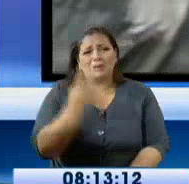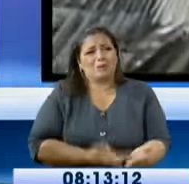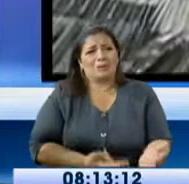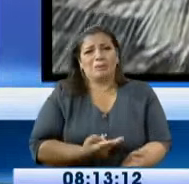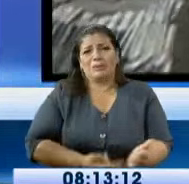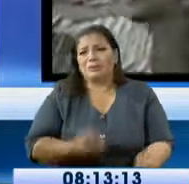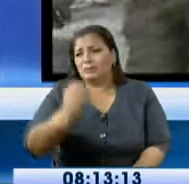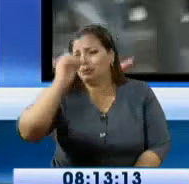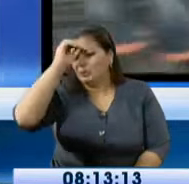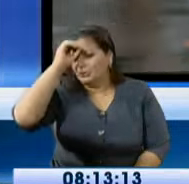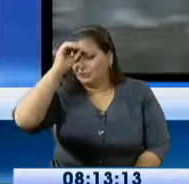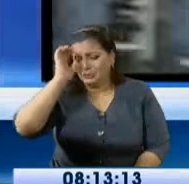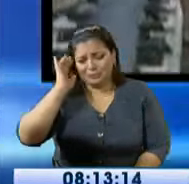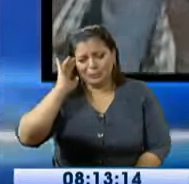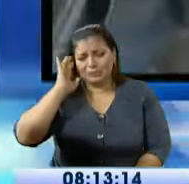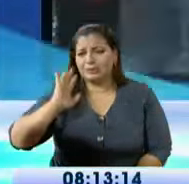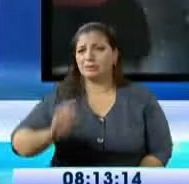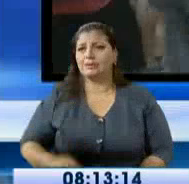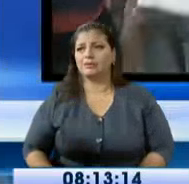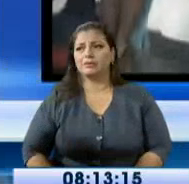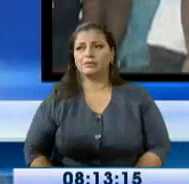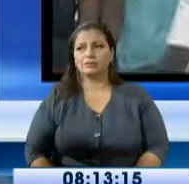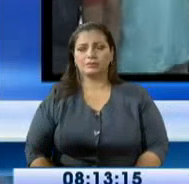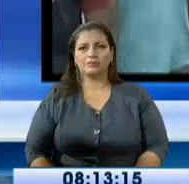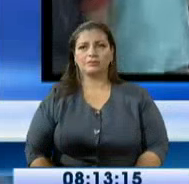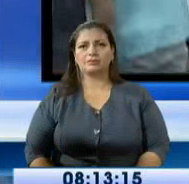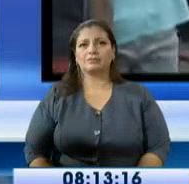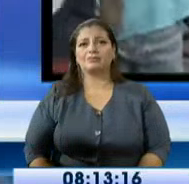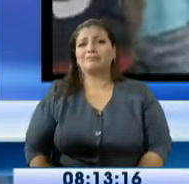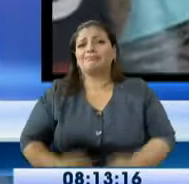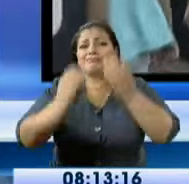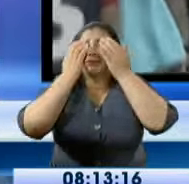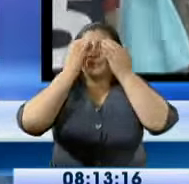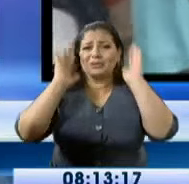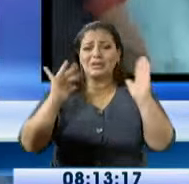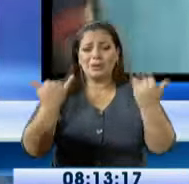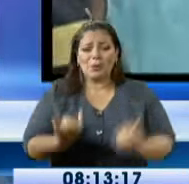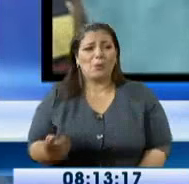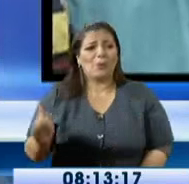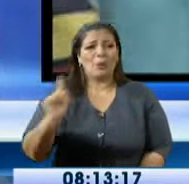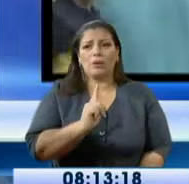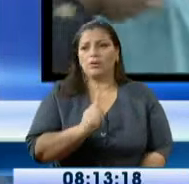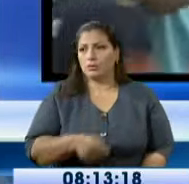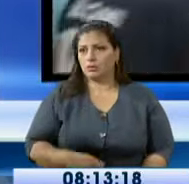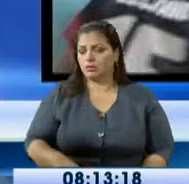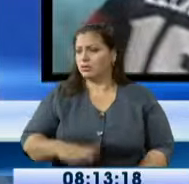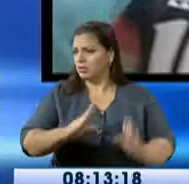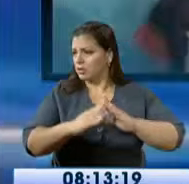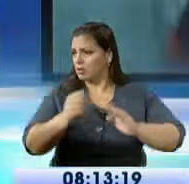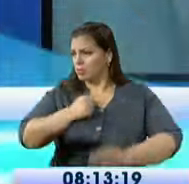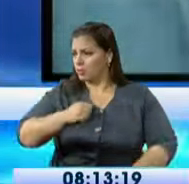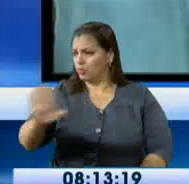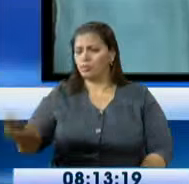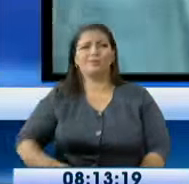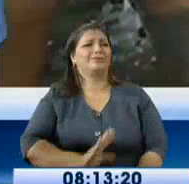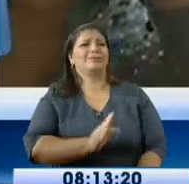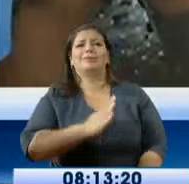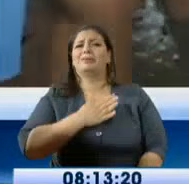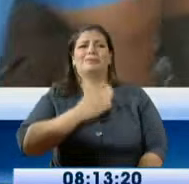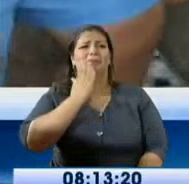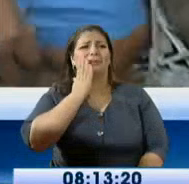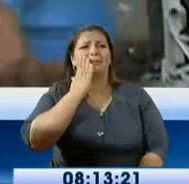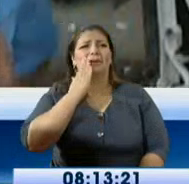Correcto. ¿Qué pasó? ¿Qué es lo que le han dicho con ustedes? No sé, señor, recién yo llego. ¿Usted es propietaria de la casa? No, mi mamá. Con